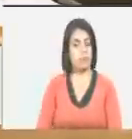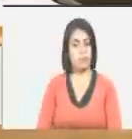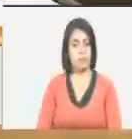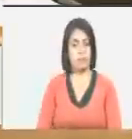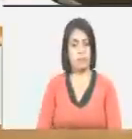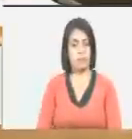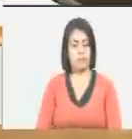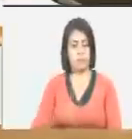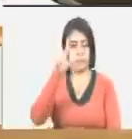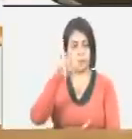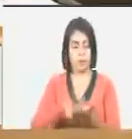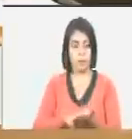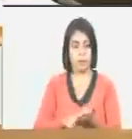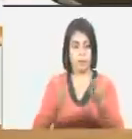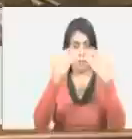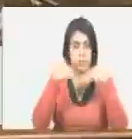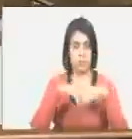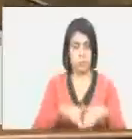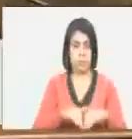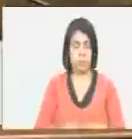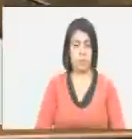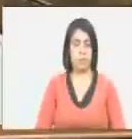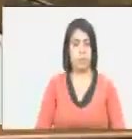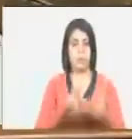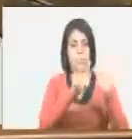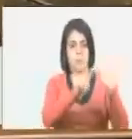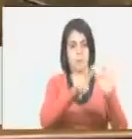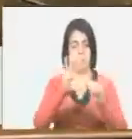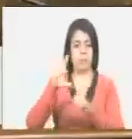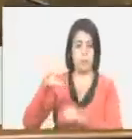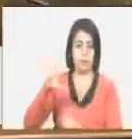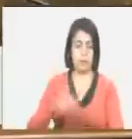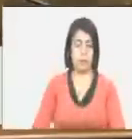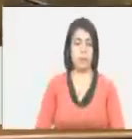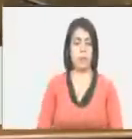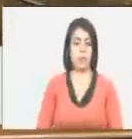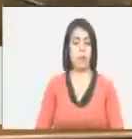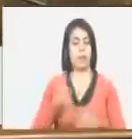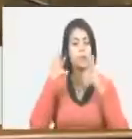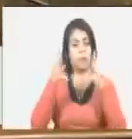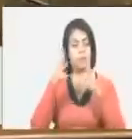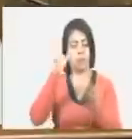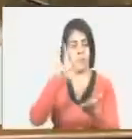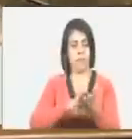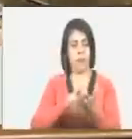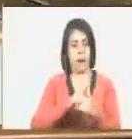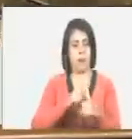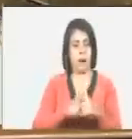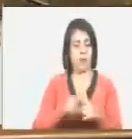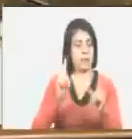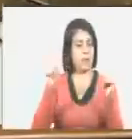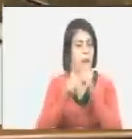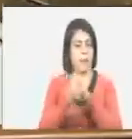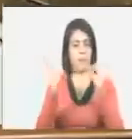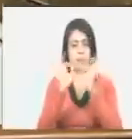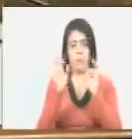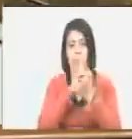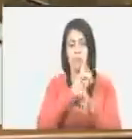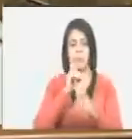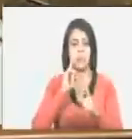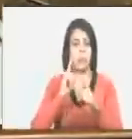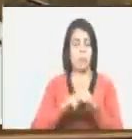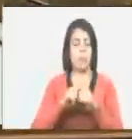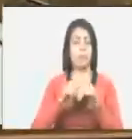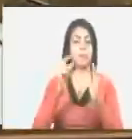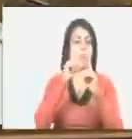Aprobado. Siguiente. 75º. Se sugiere aprobar sin modificación la denominación